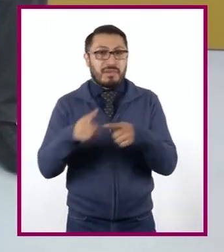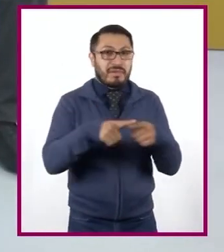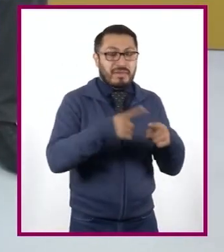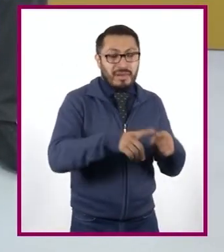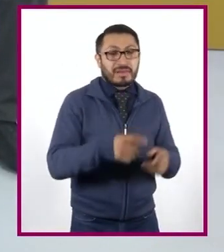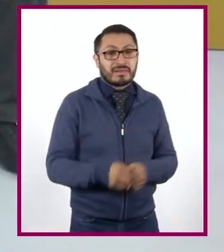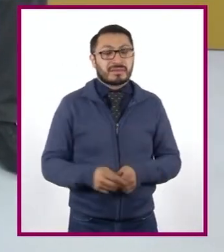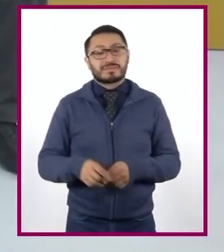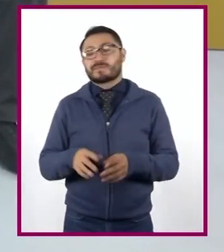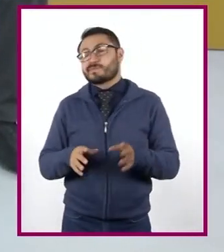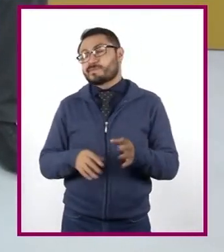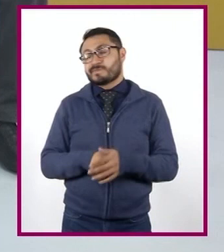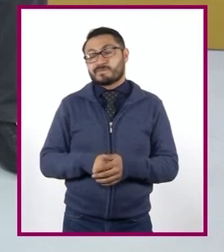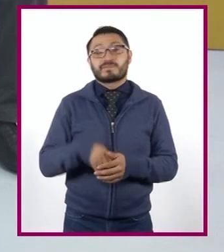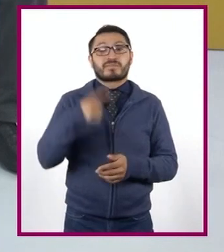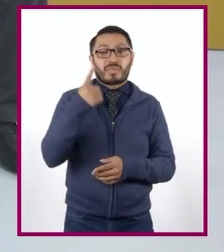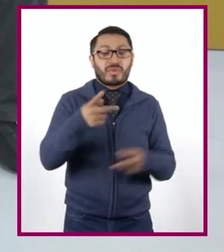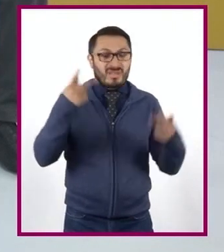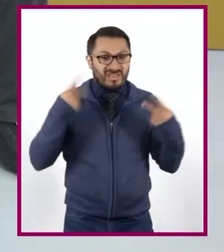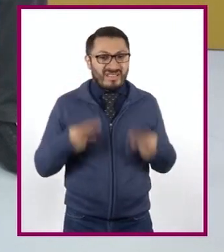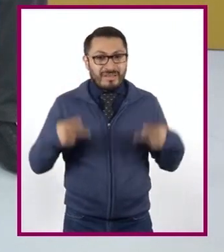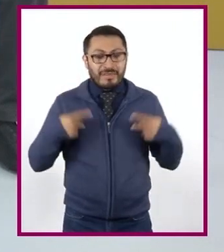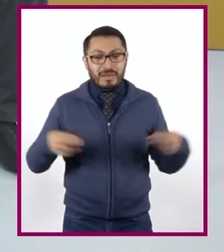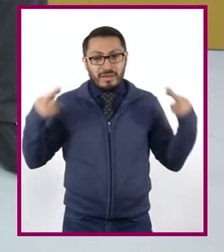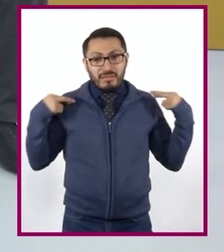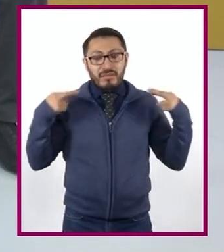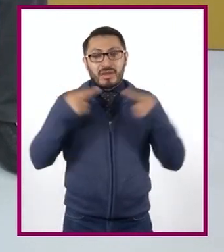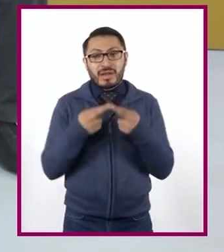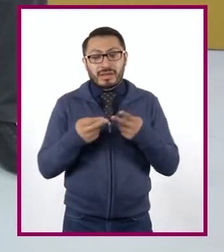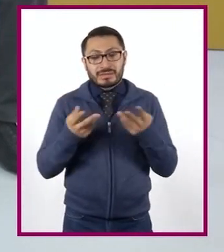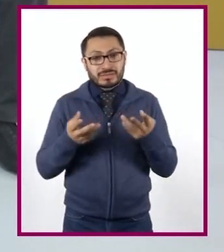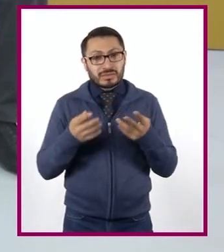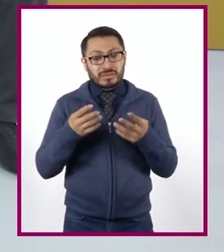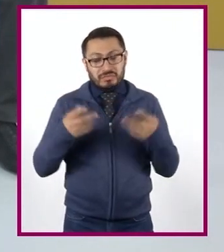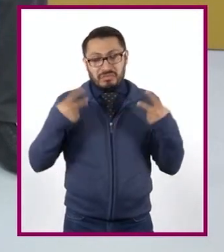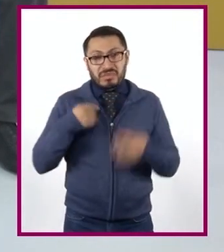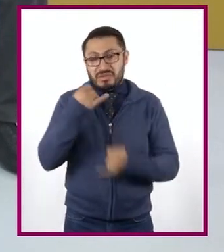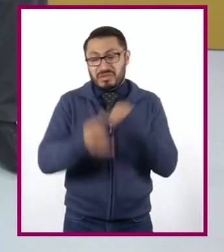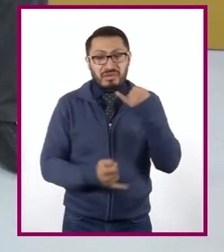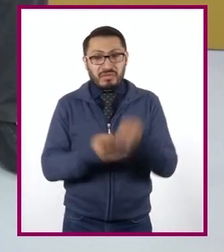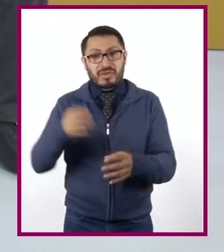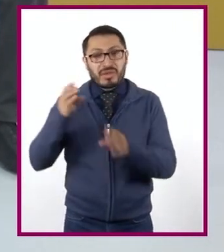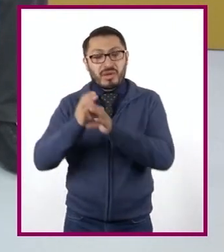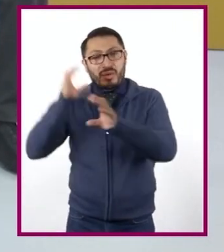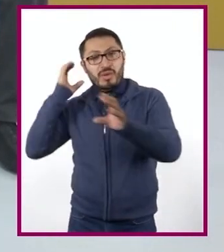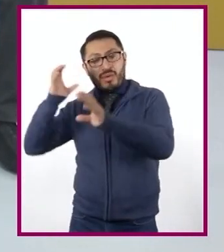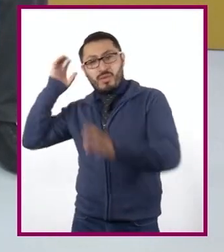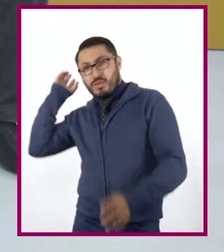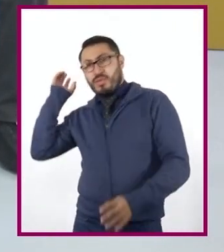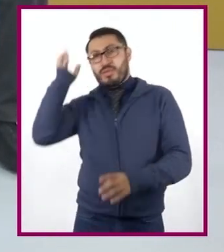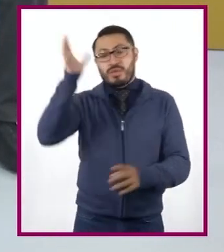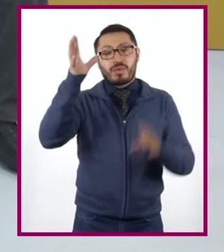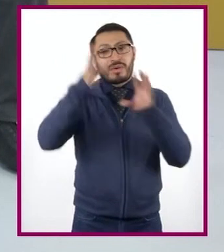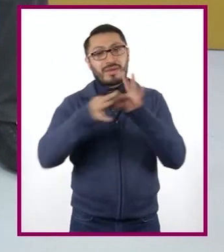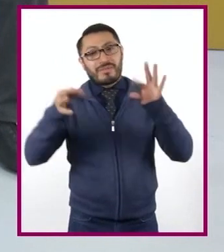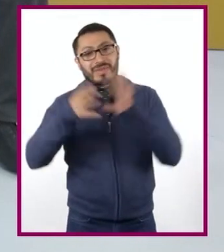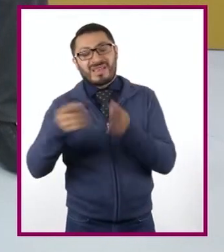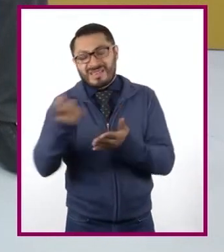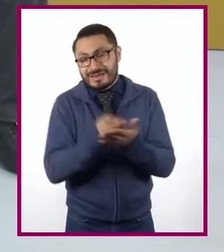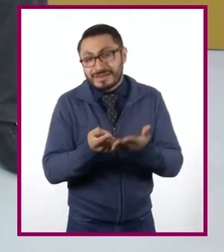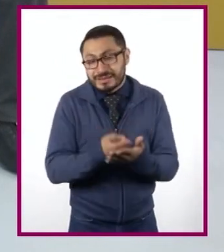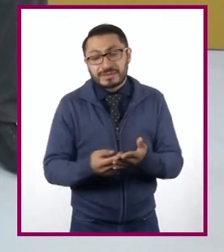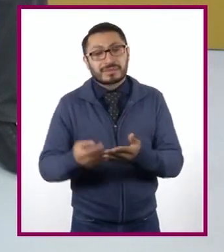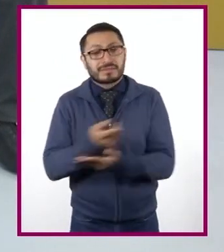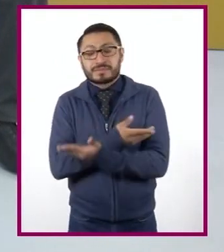Ya sé. Un entrenador de fútbol americano realiza un modelo para explicarle a los jugadores mediante un dibujo los